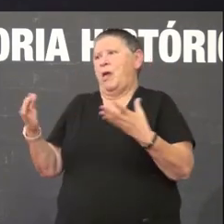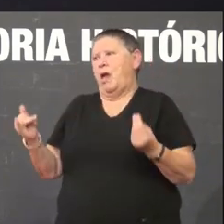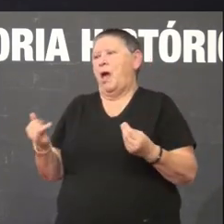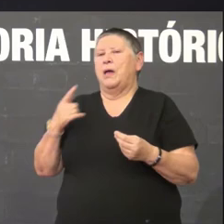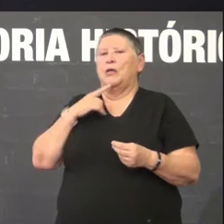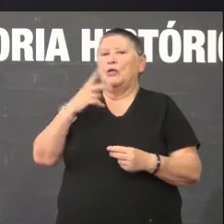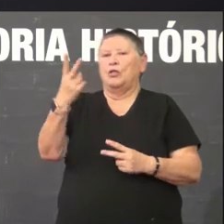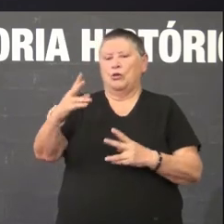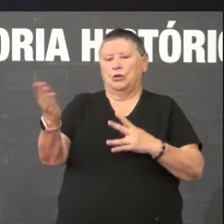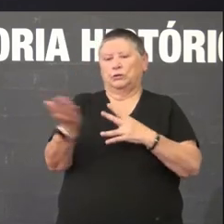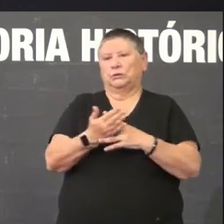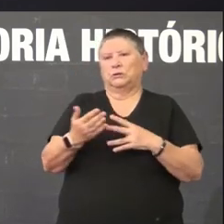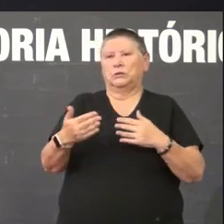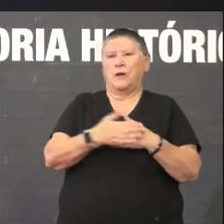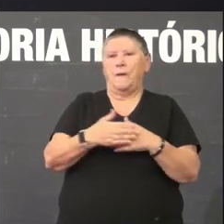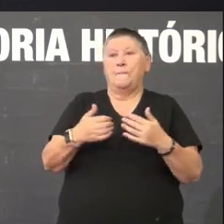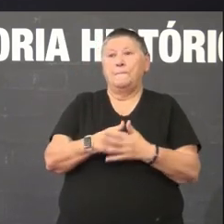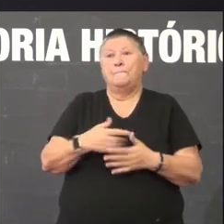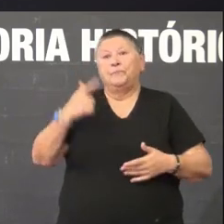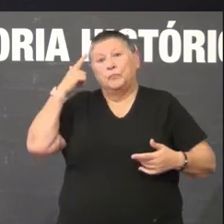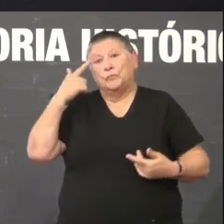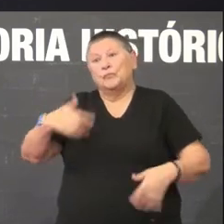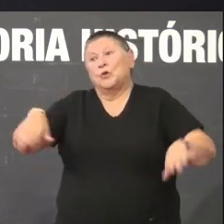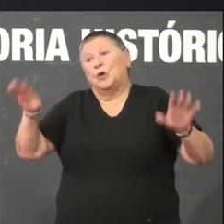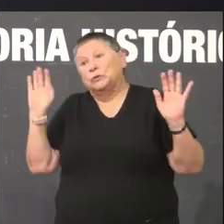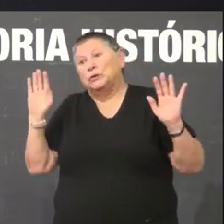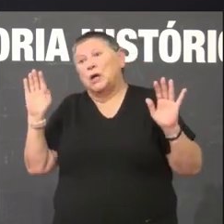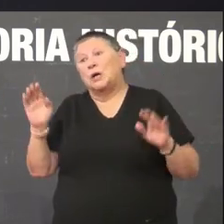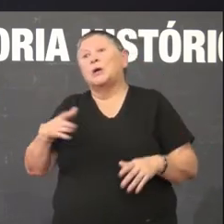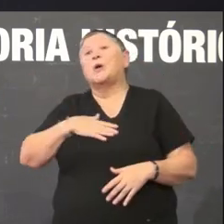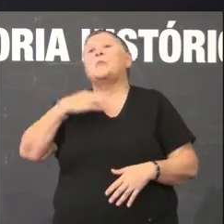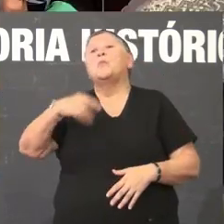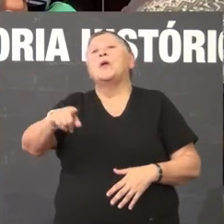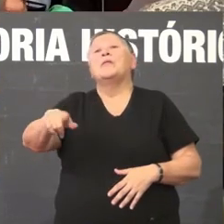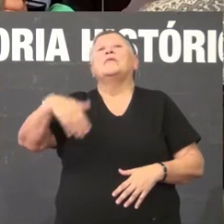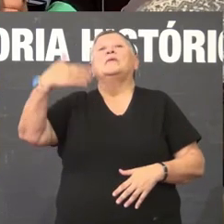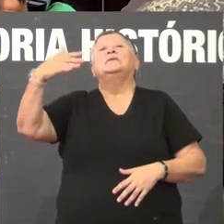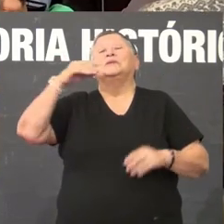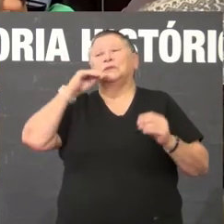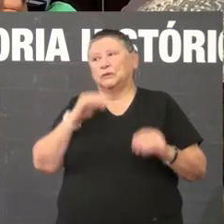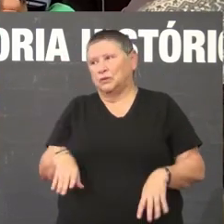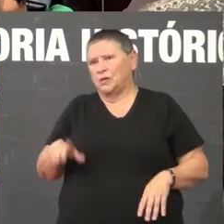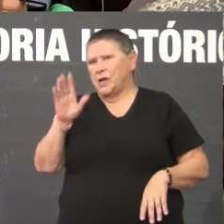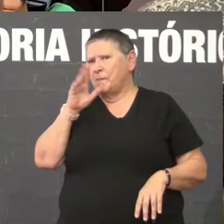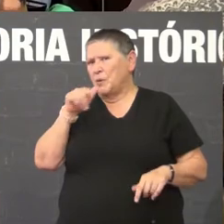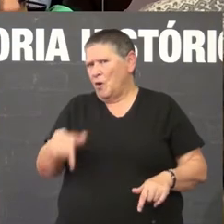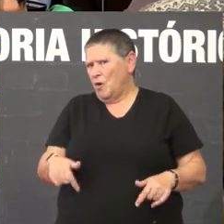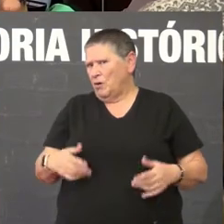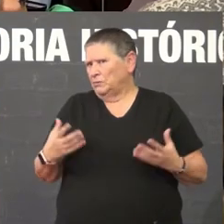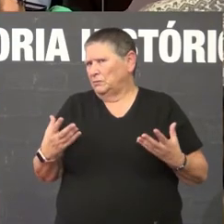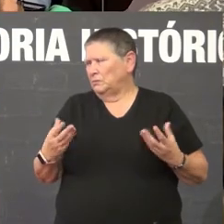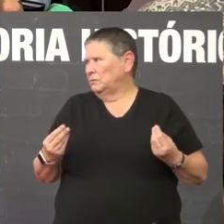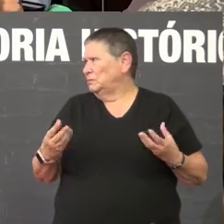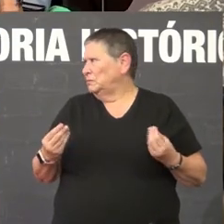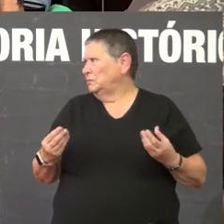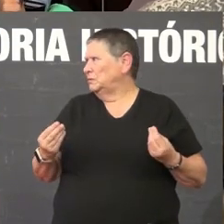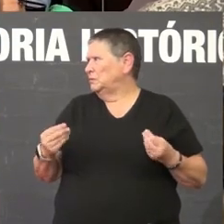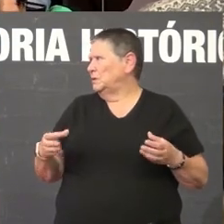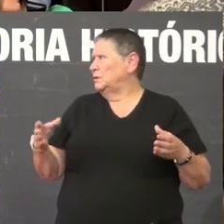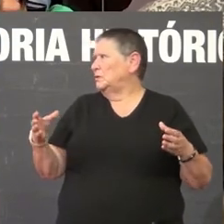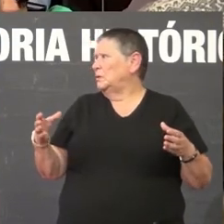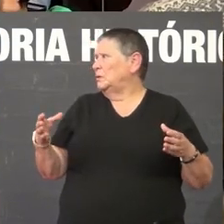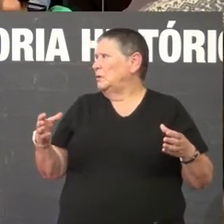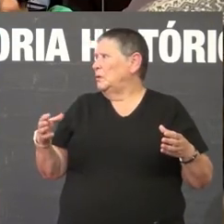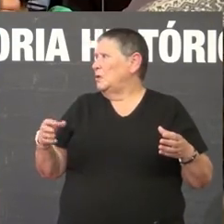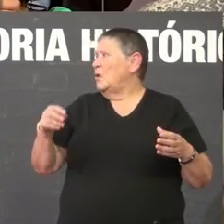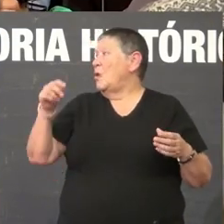bipartidismo, quizá, no lo sé, puede ser historia. Pero hoy no hay tantos partidos como ha habido, no, pero mejor